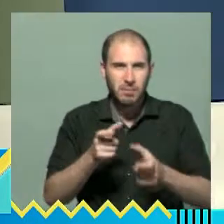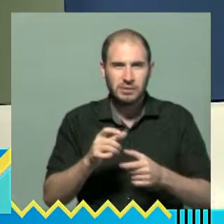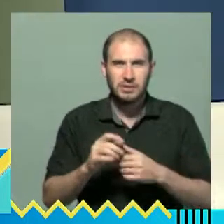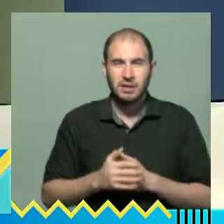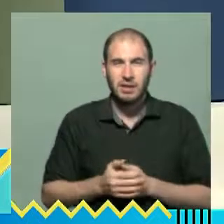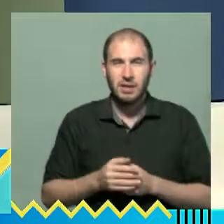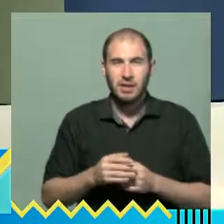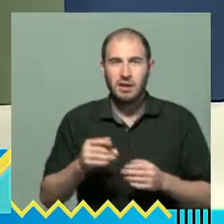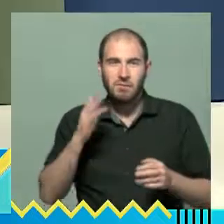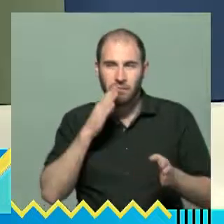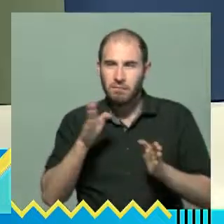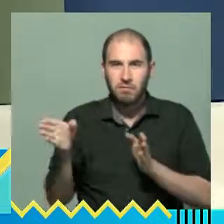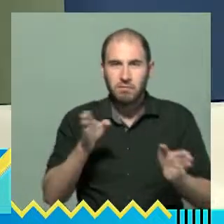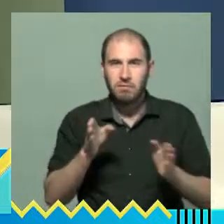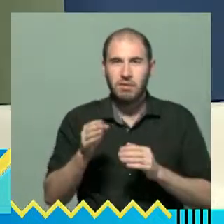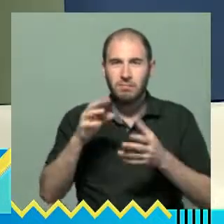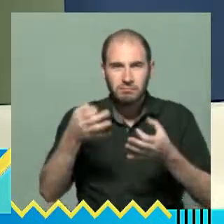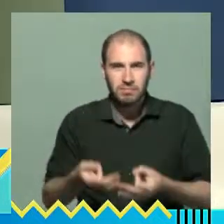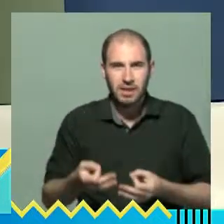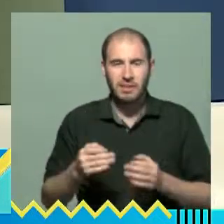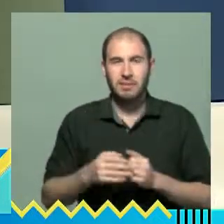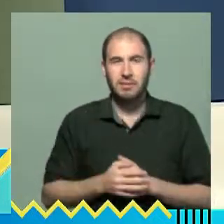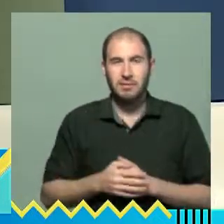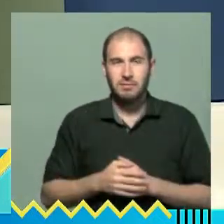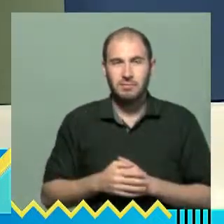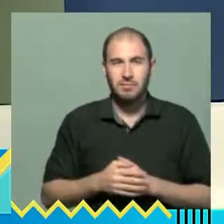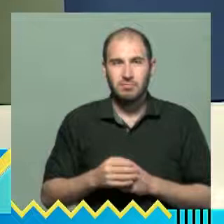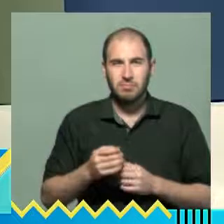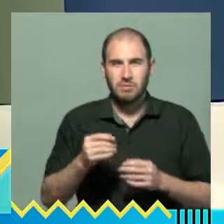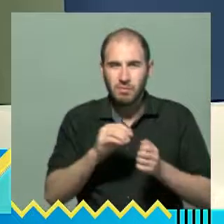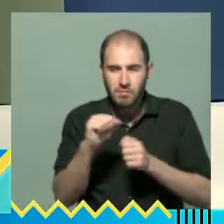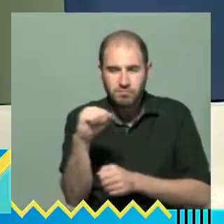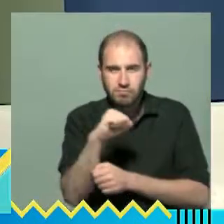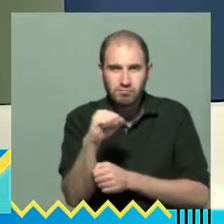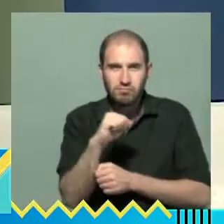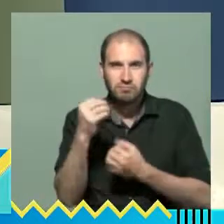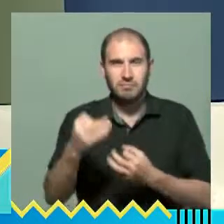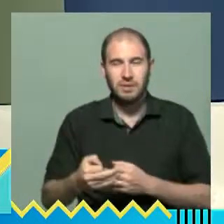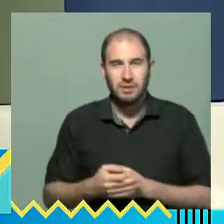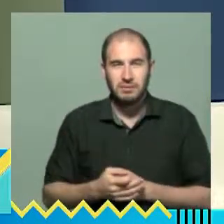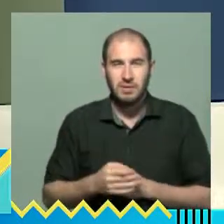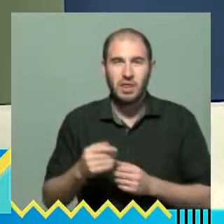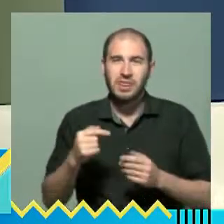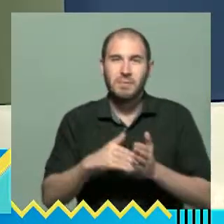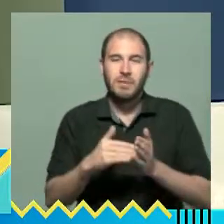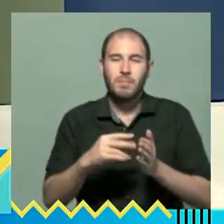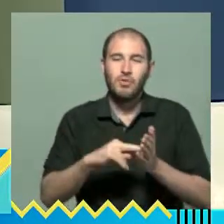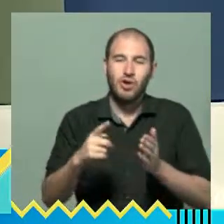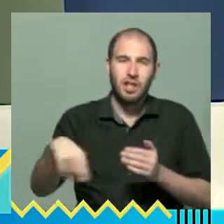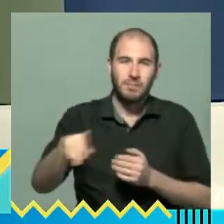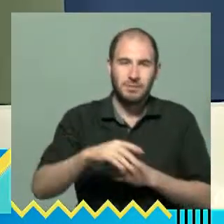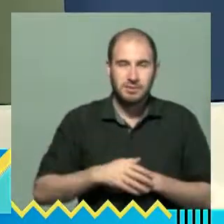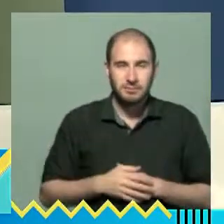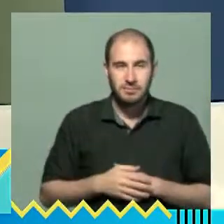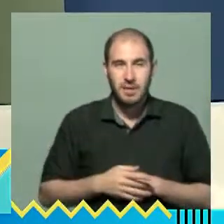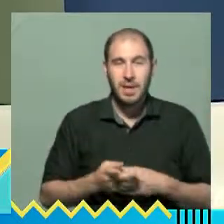manera lateral o no, de manera adecuada, con sincronía fina de movimientos, digamos, ante determinadas circunstancias, ¿sí?